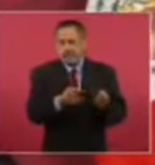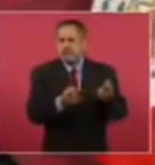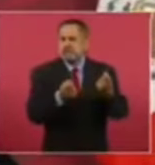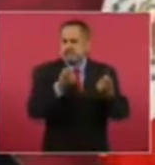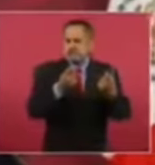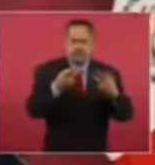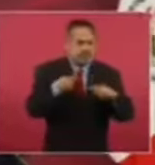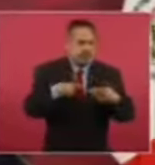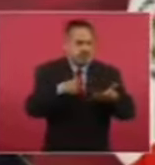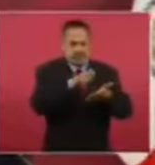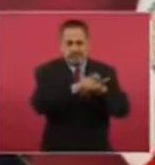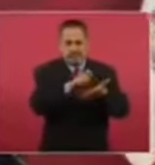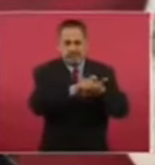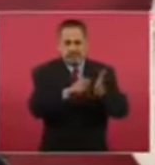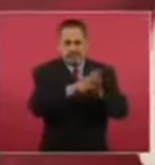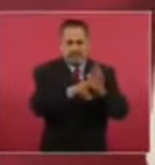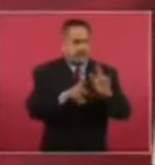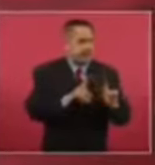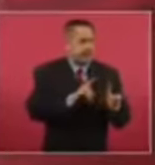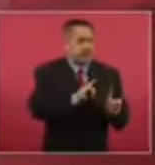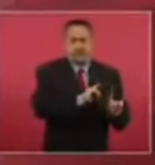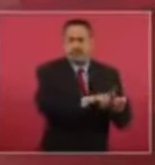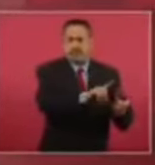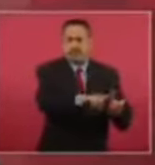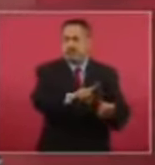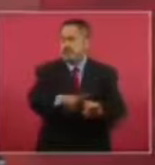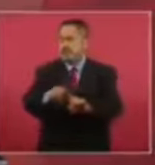articulistas de todas las